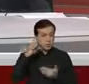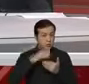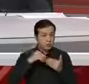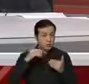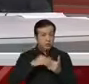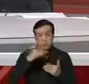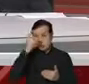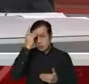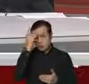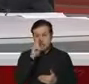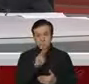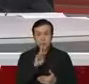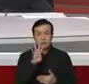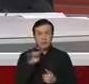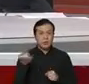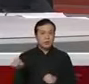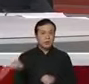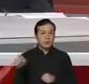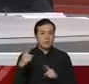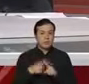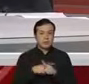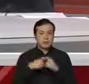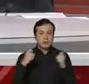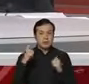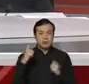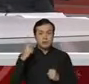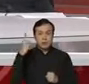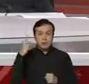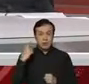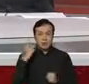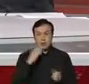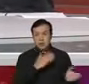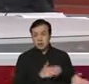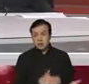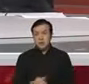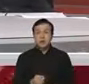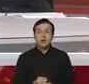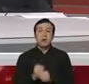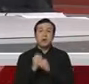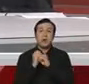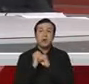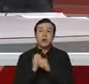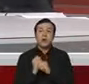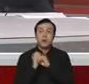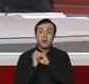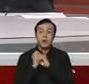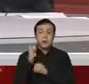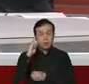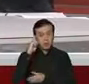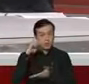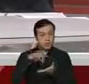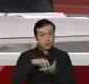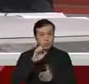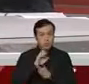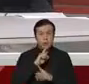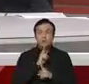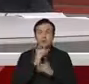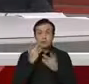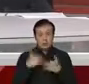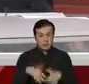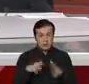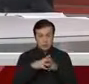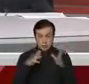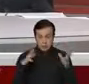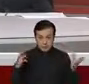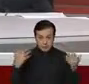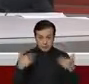deuda el 24 de marzo pasado. Este cumplimiento de obligaciones por parte del gobierno de Ecuador permitió